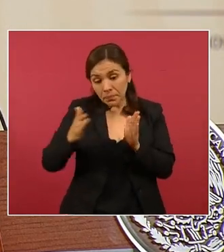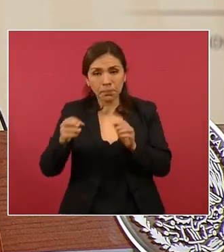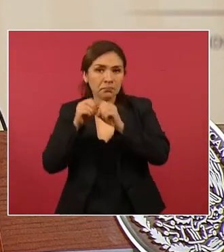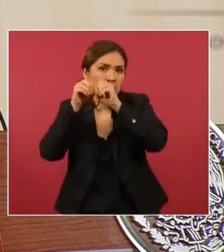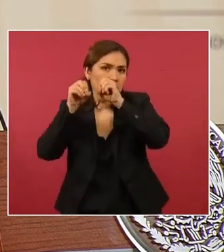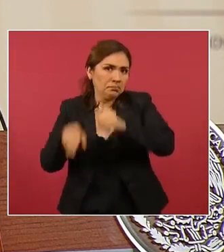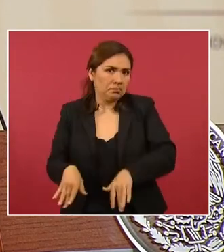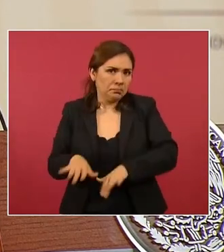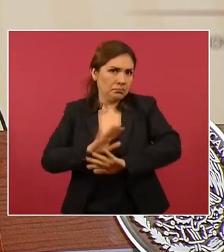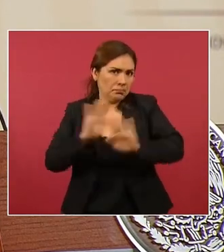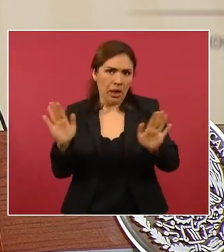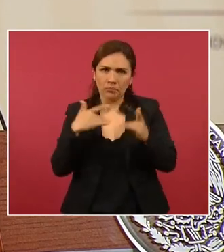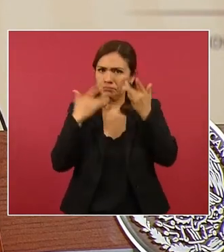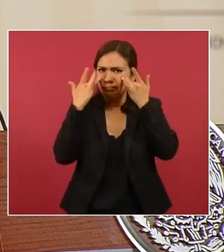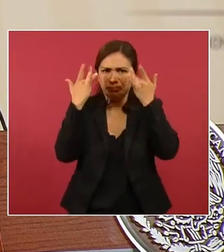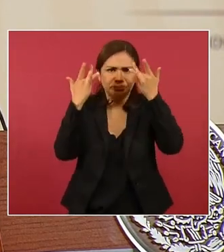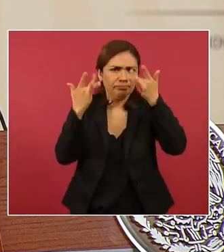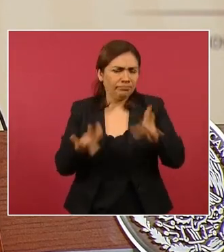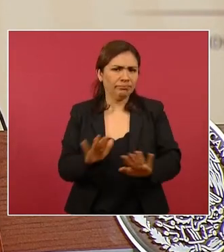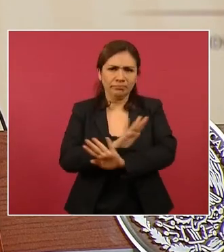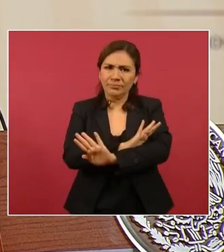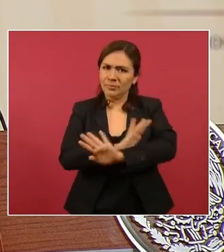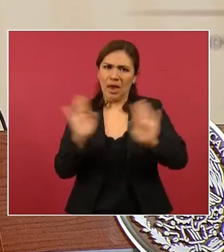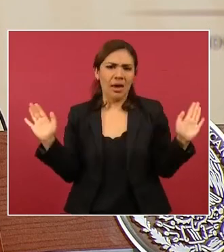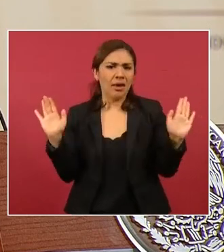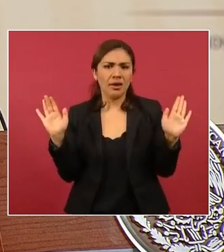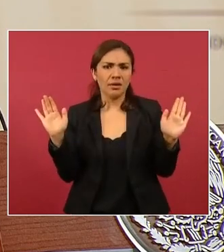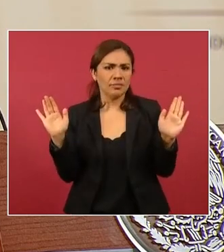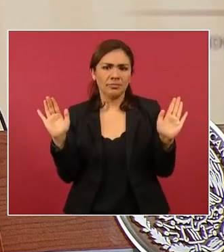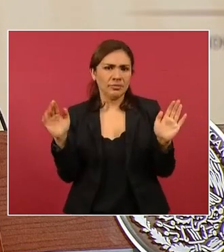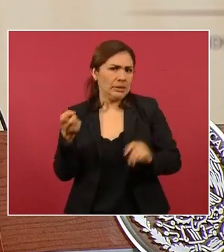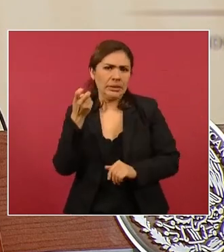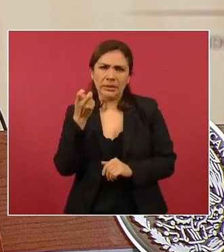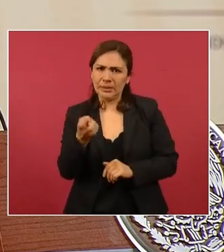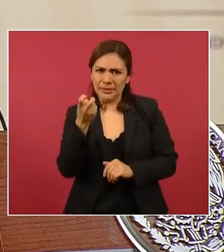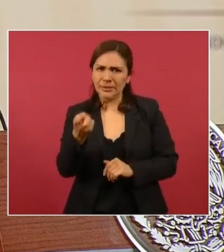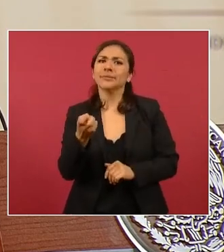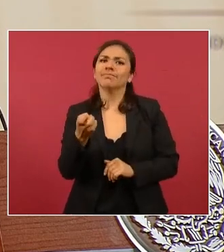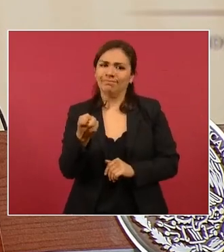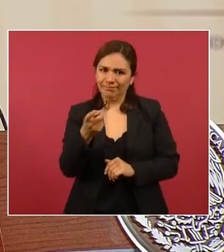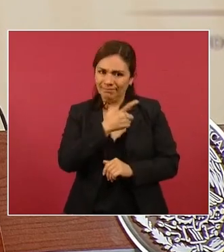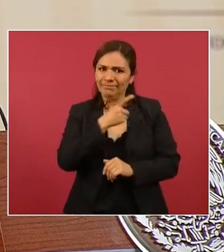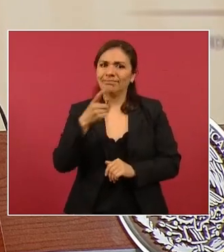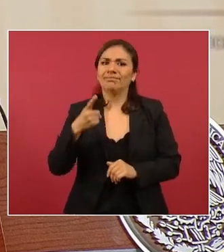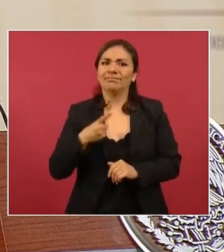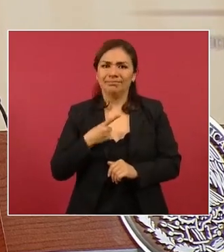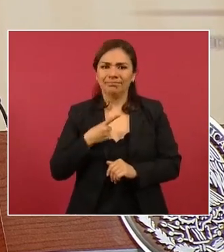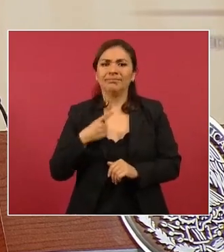Me voy a retirar por completo. Eso para que